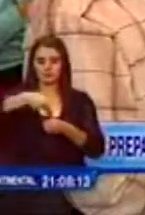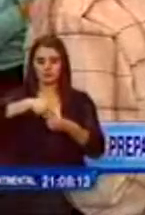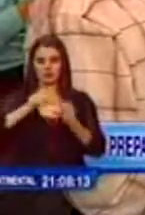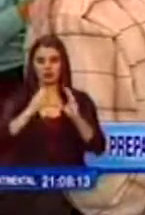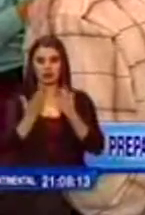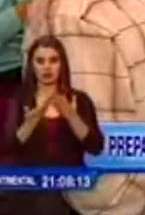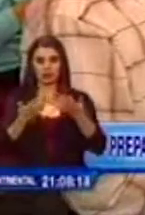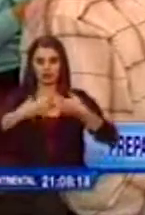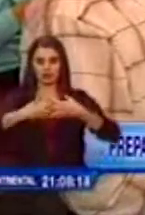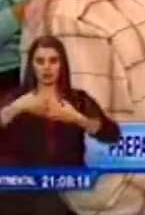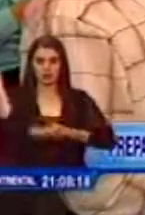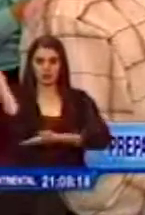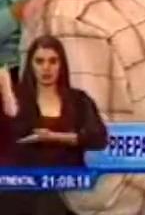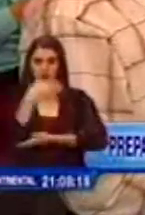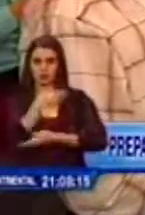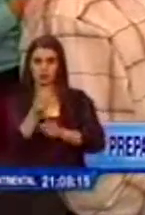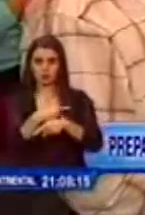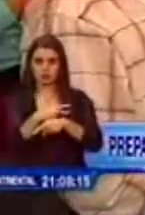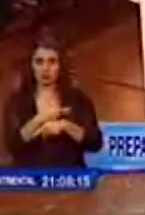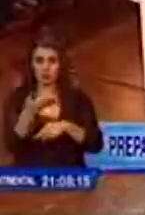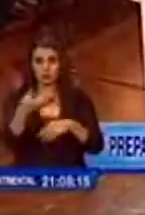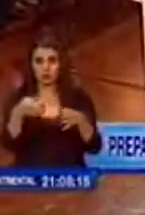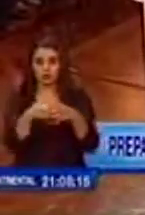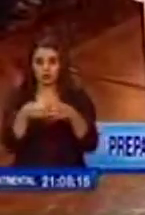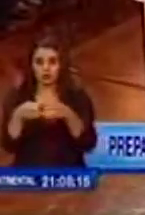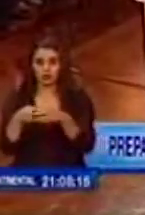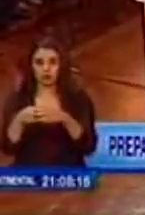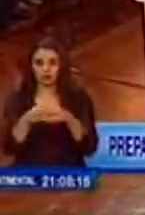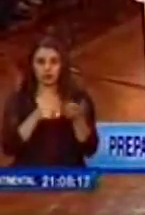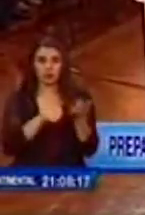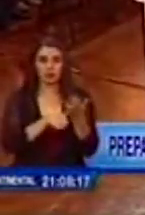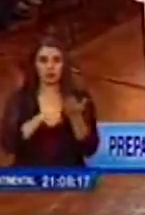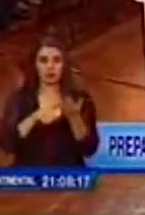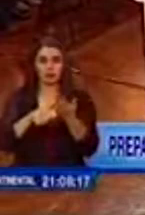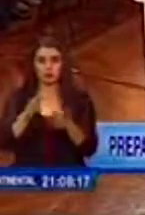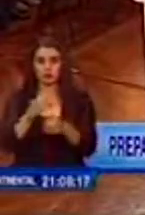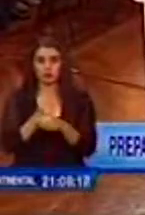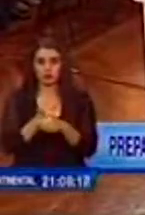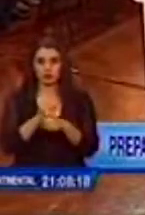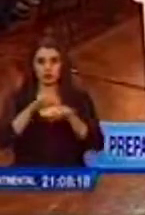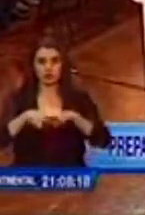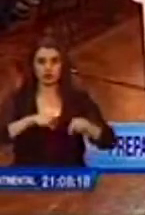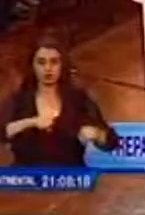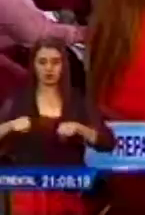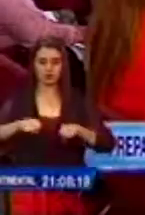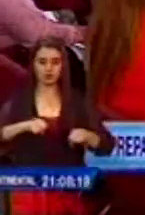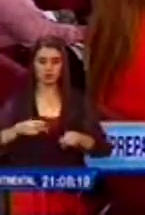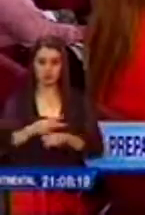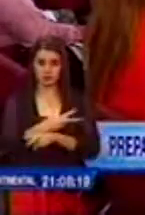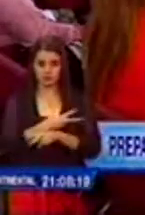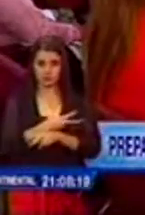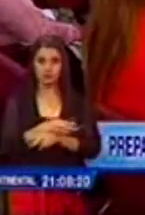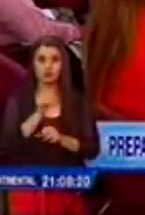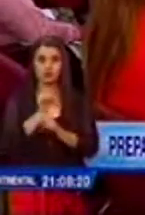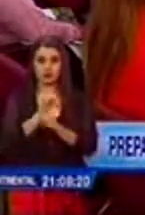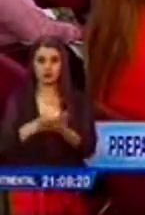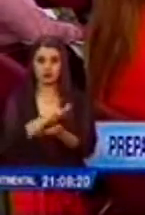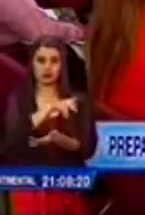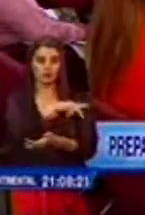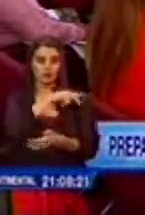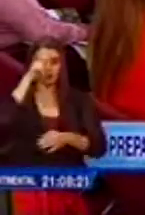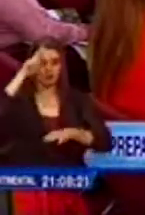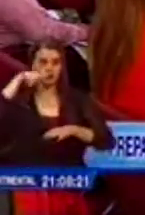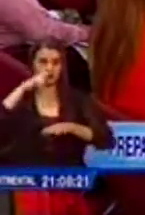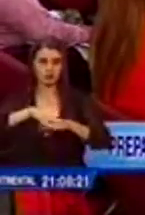de Industrias y Producción, sus agremiados, el Ministerio de Seguridad, Secretaría de Gestión de Riesgos, Instituto Geofísico y municipios